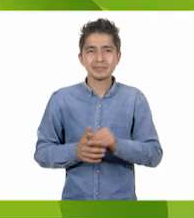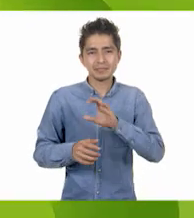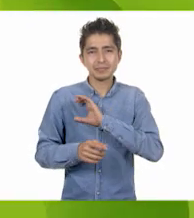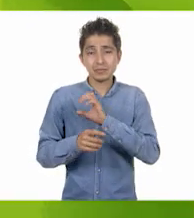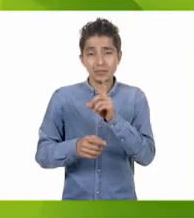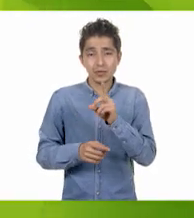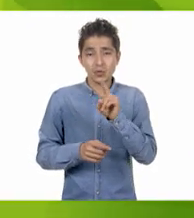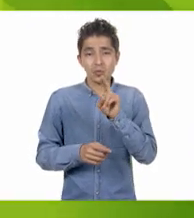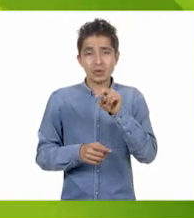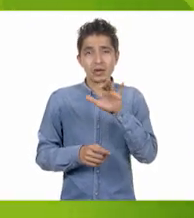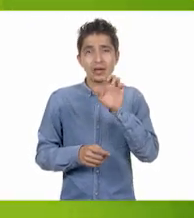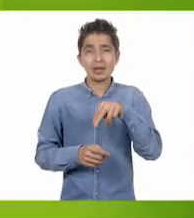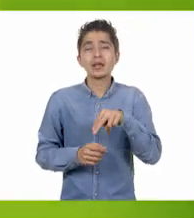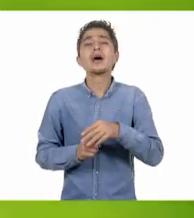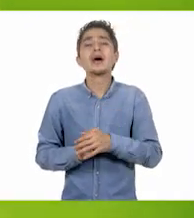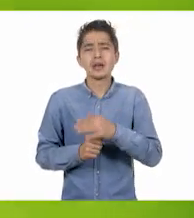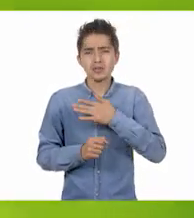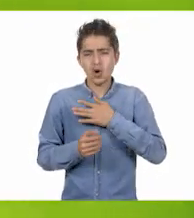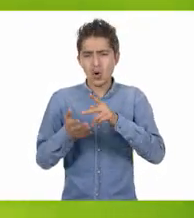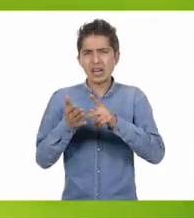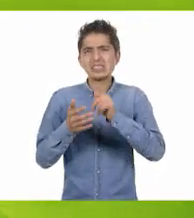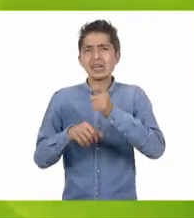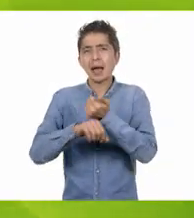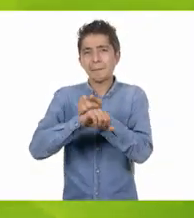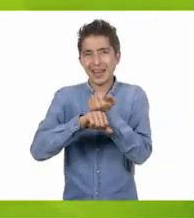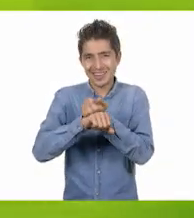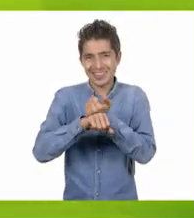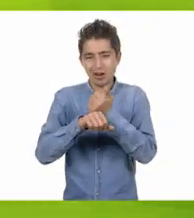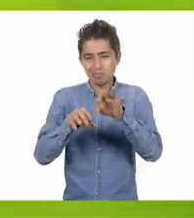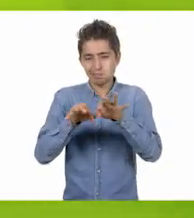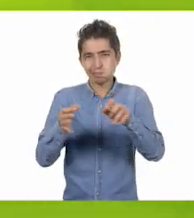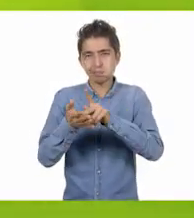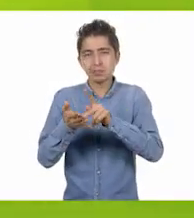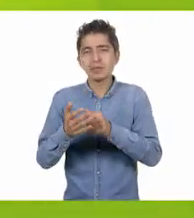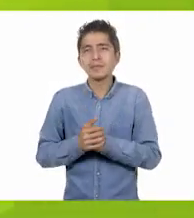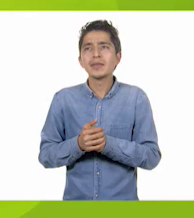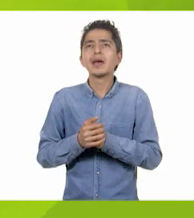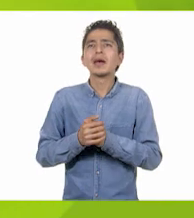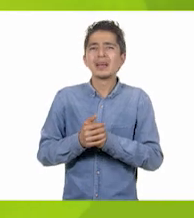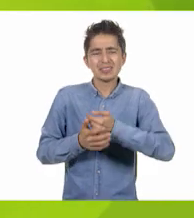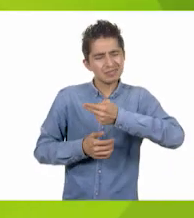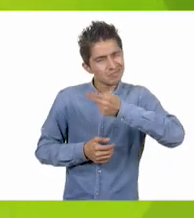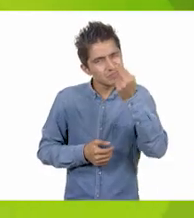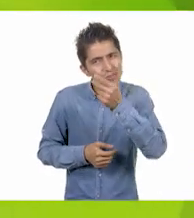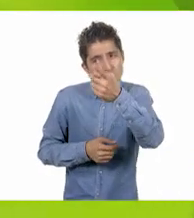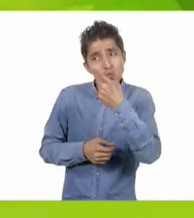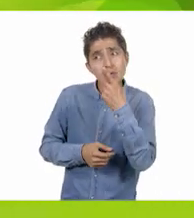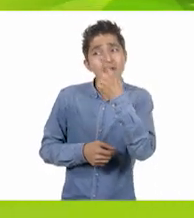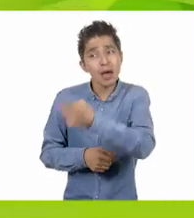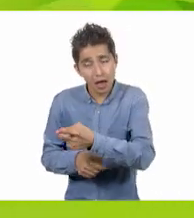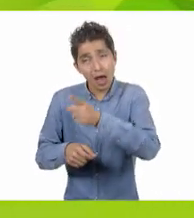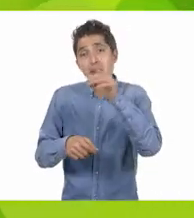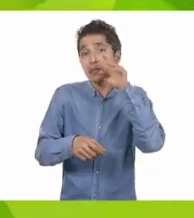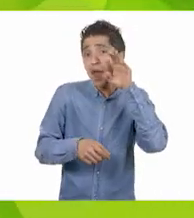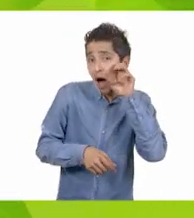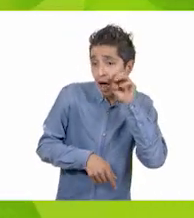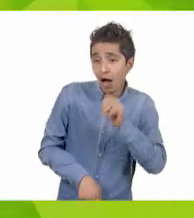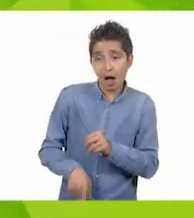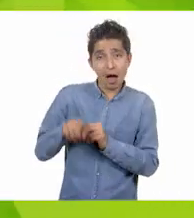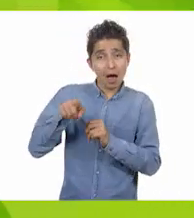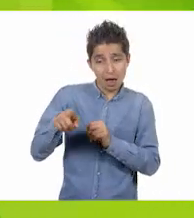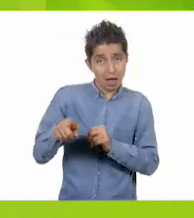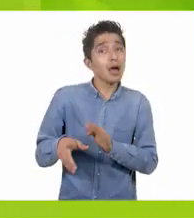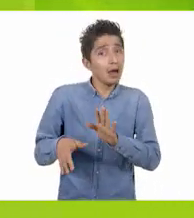Querido Duncan, soy Crayón Amarillo. Necesito que le digas a Crayón Naranja que